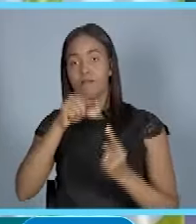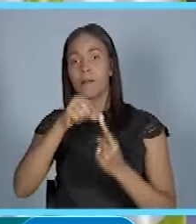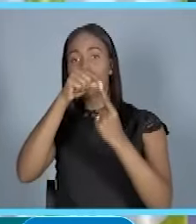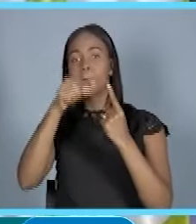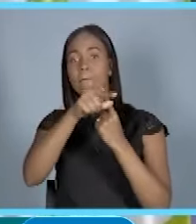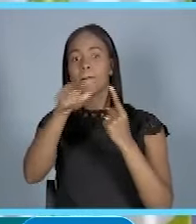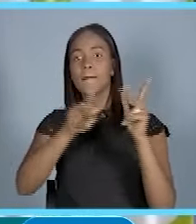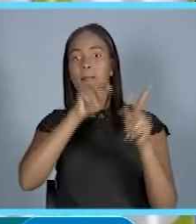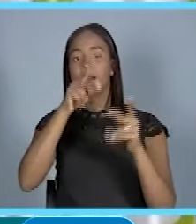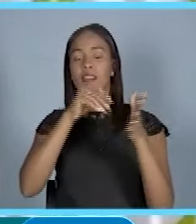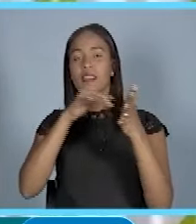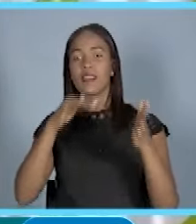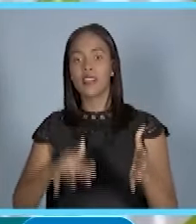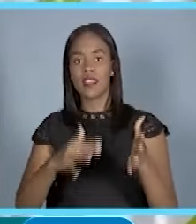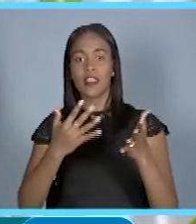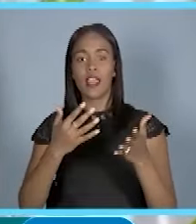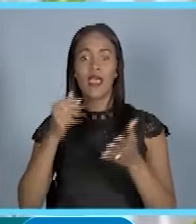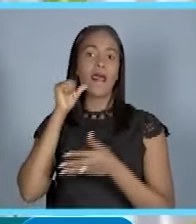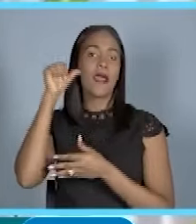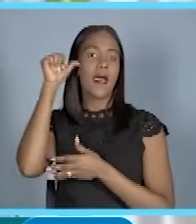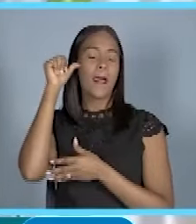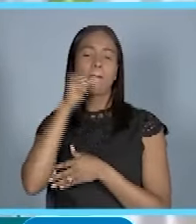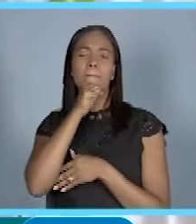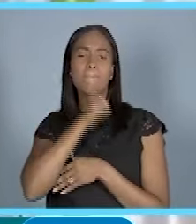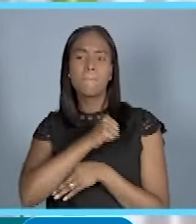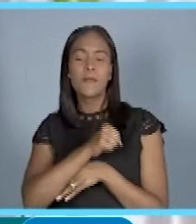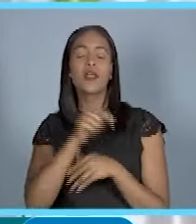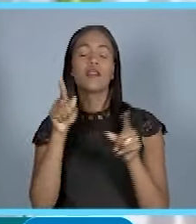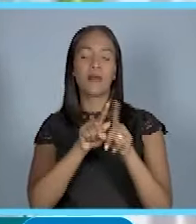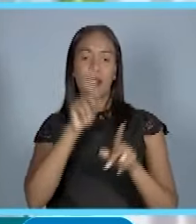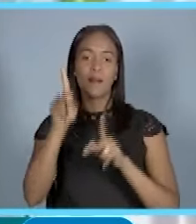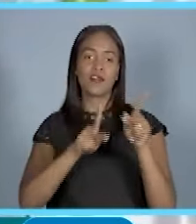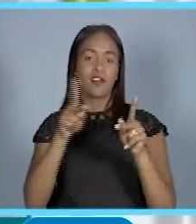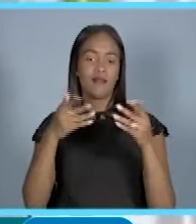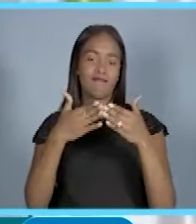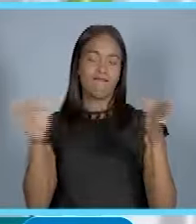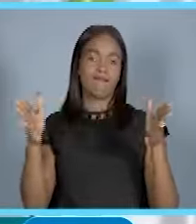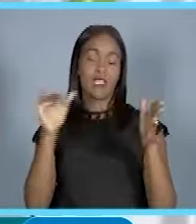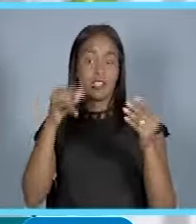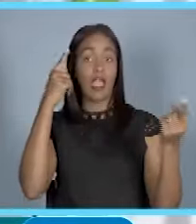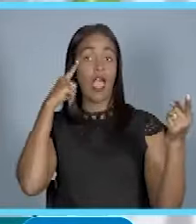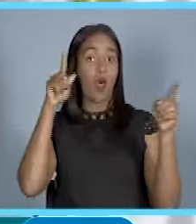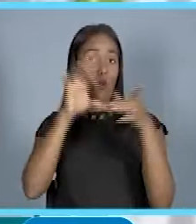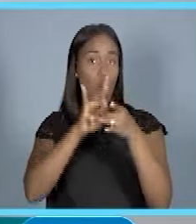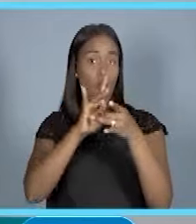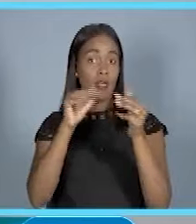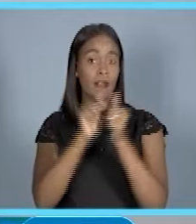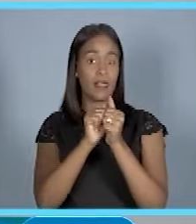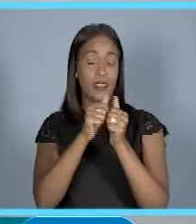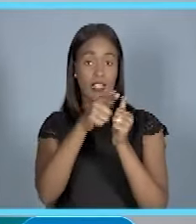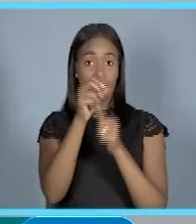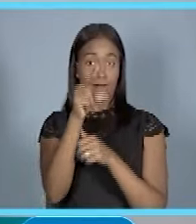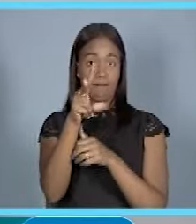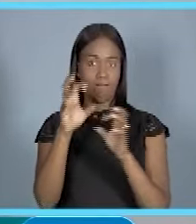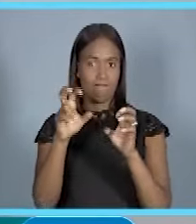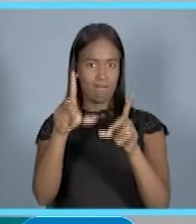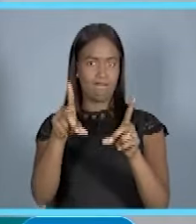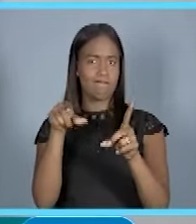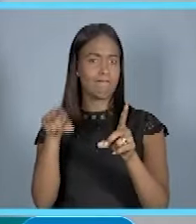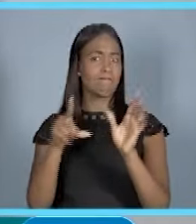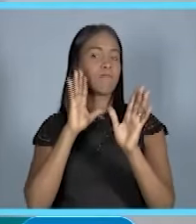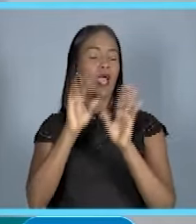a la población estudiantil, pensionada y jubilada, así como al público en general. El acuerdo establece que a través de Televisión Educativa